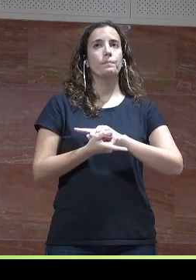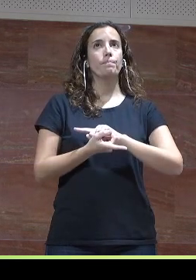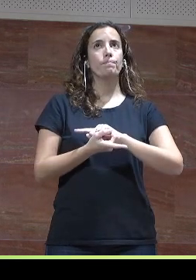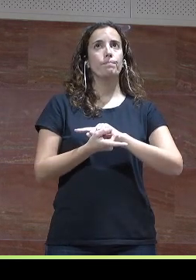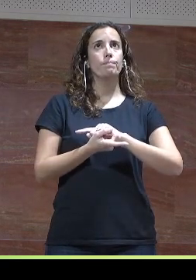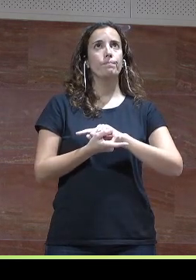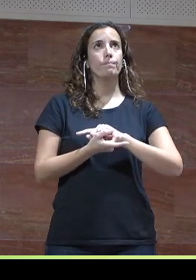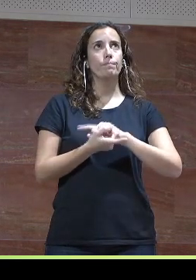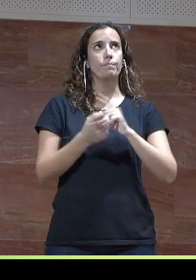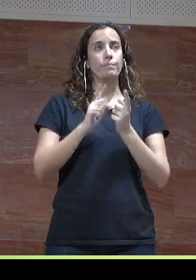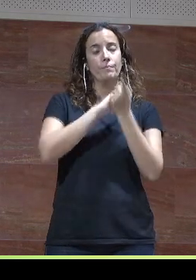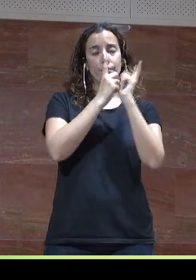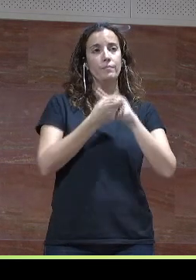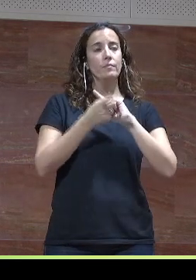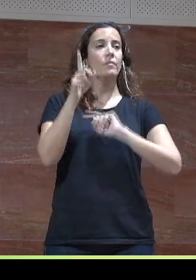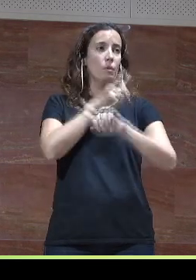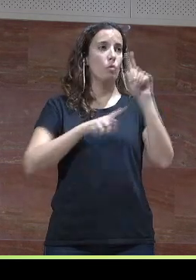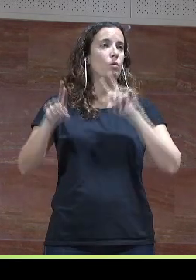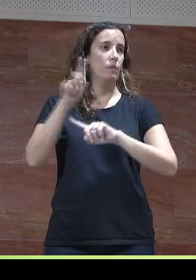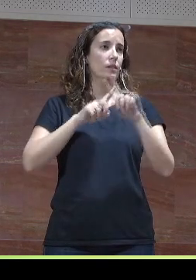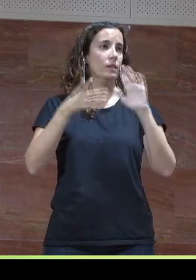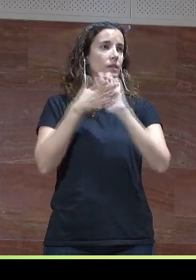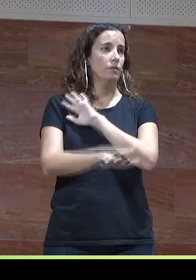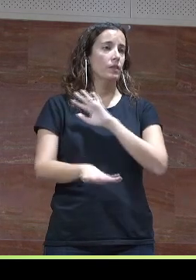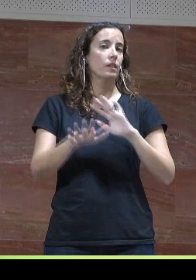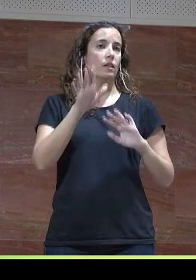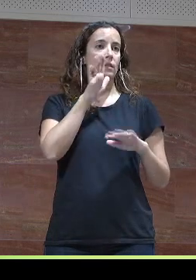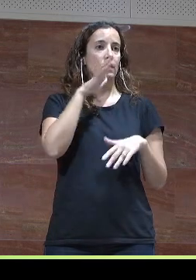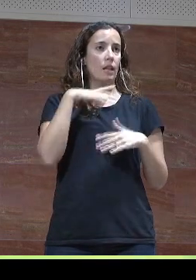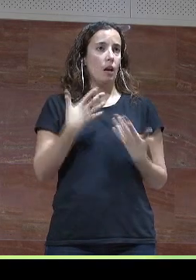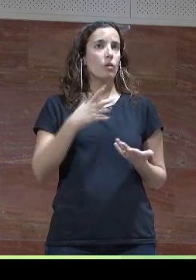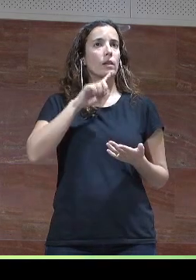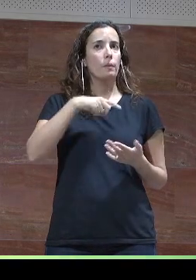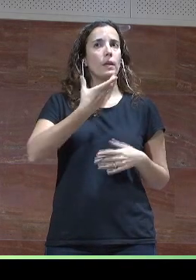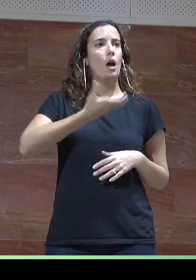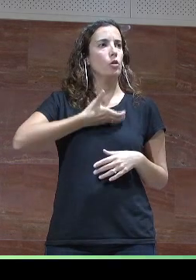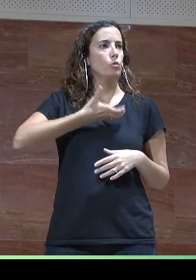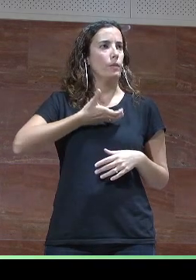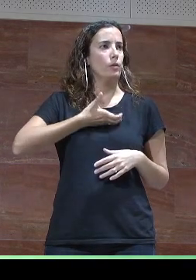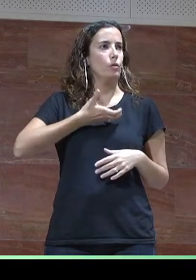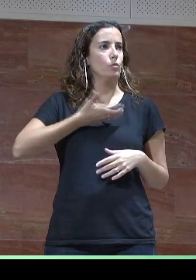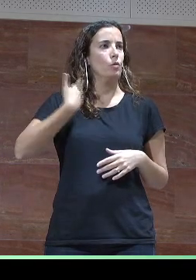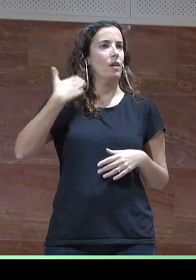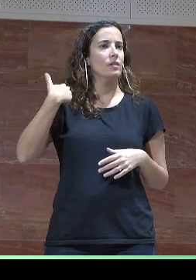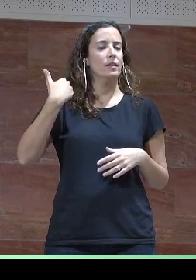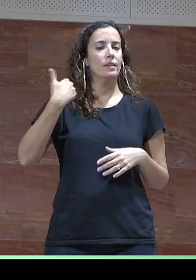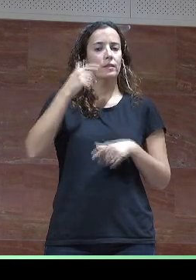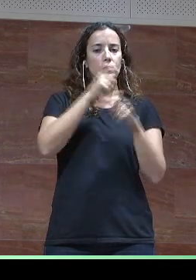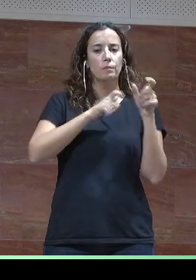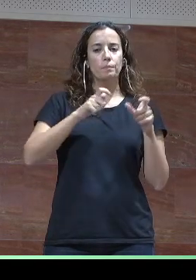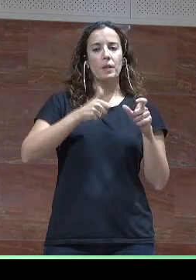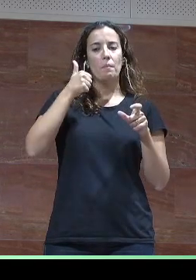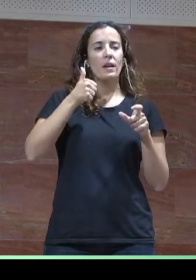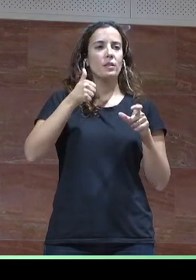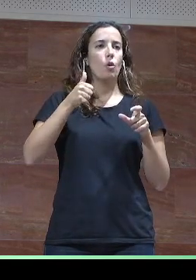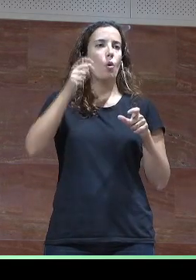digamos, la problemática, porque ahora de repente hay ayuntamientos que antes solo tenía población, digamos, de verano,